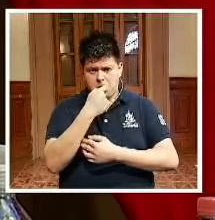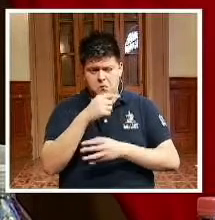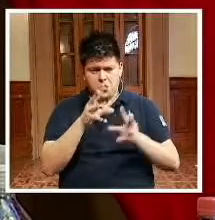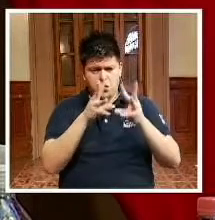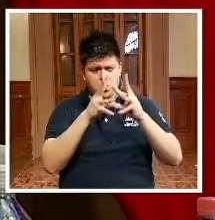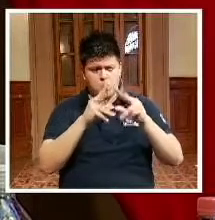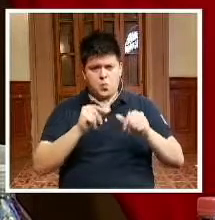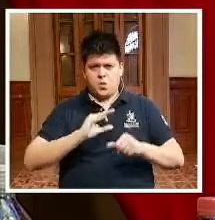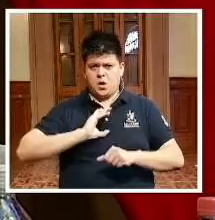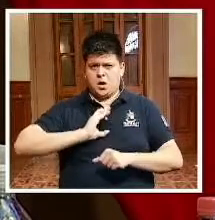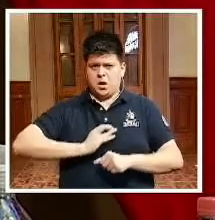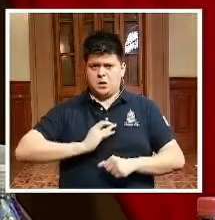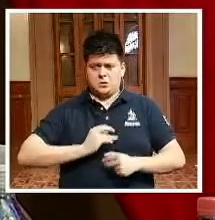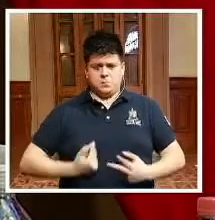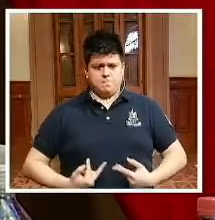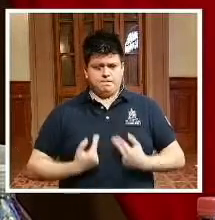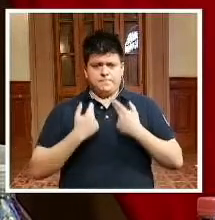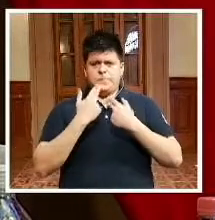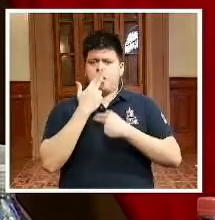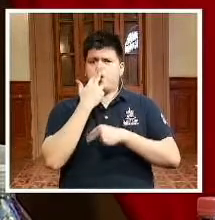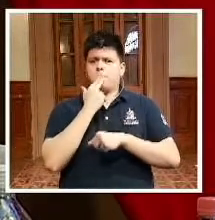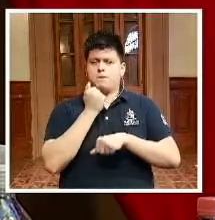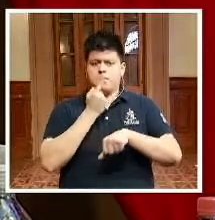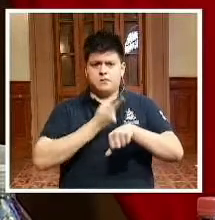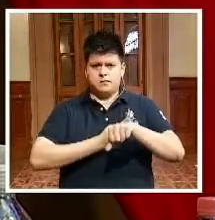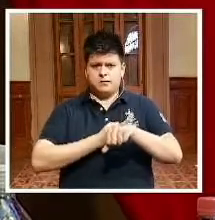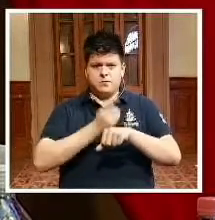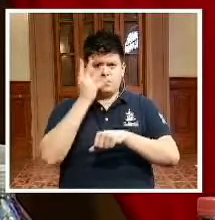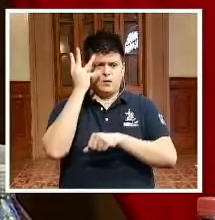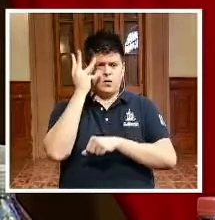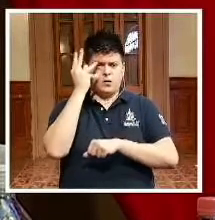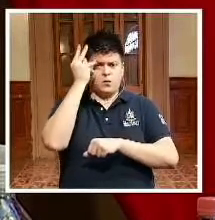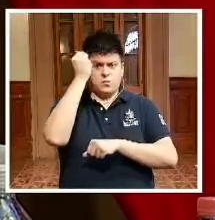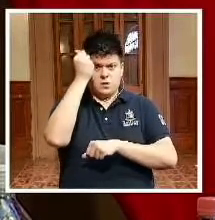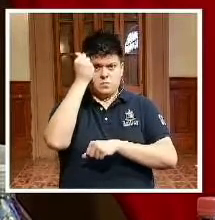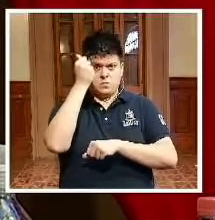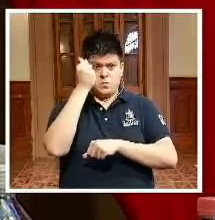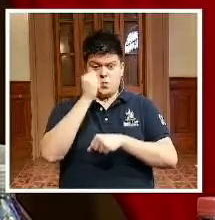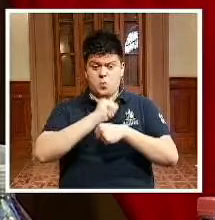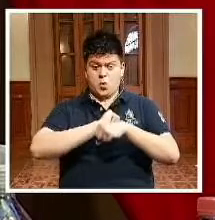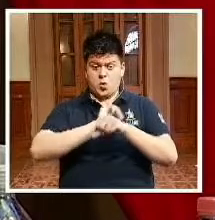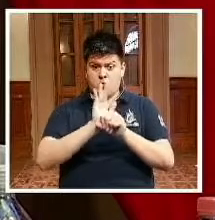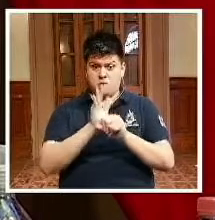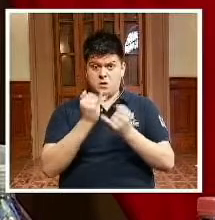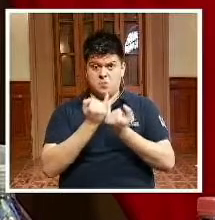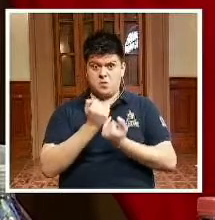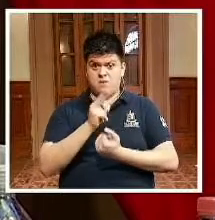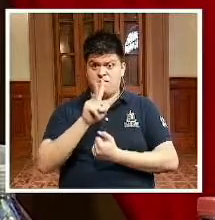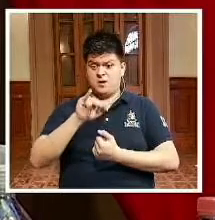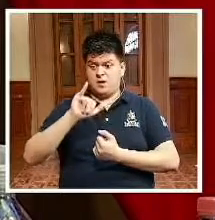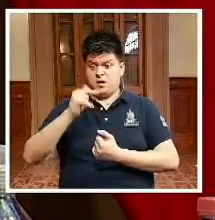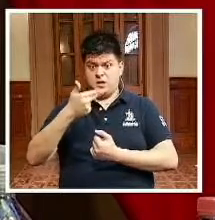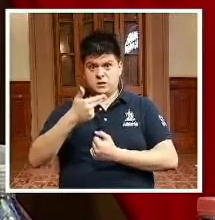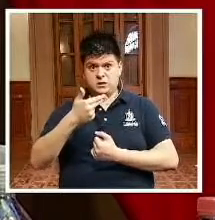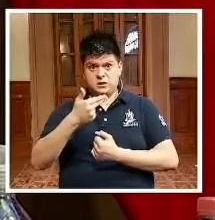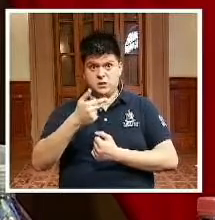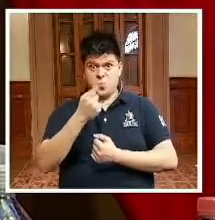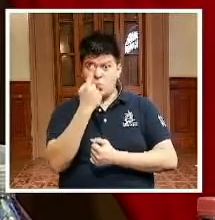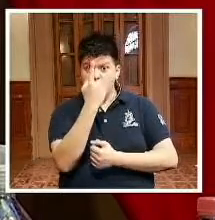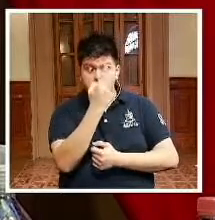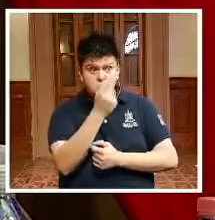cáncer la diabetes el vih y el cob y uno solo no hay